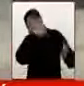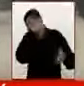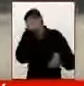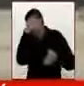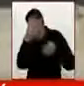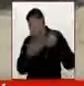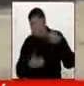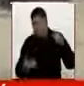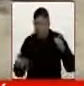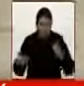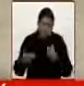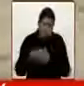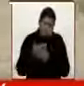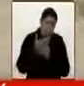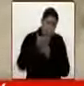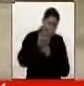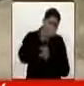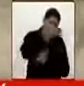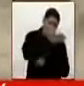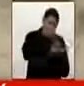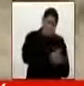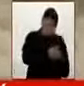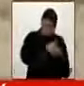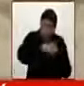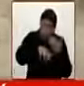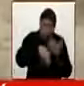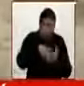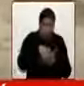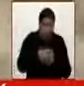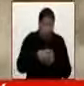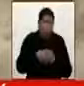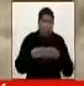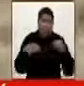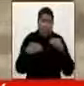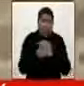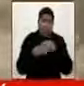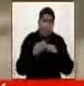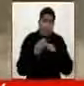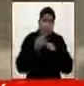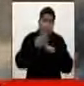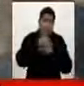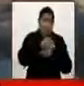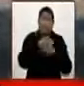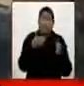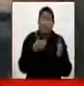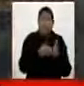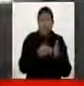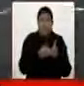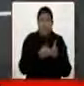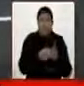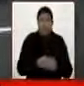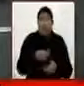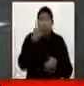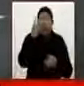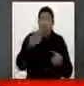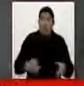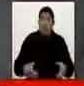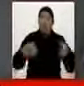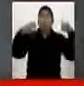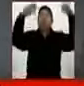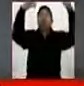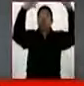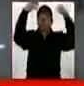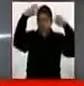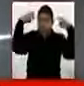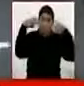posteriormente atravesó toda esta recta de la avenida Blanco Galindo, impactando contra estos dos postes de